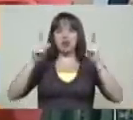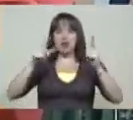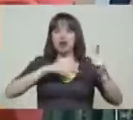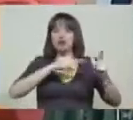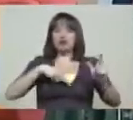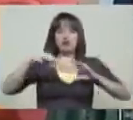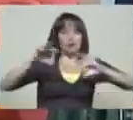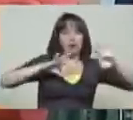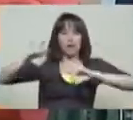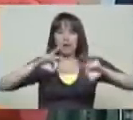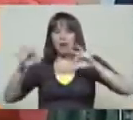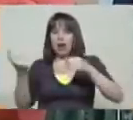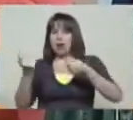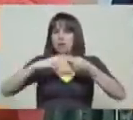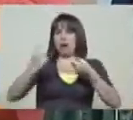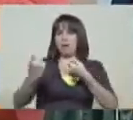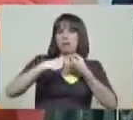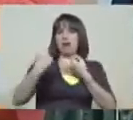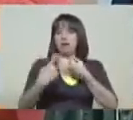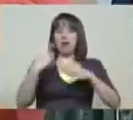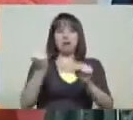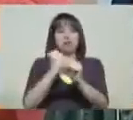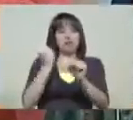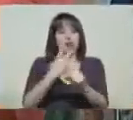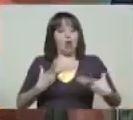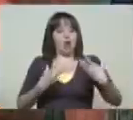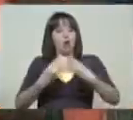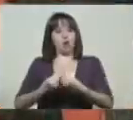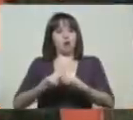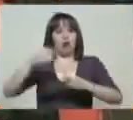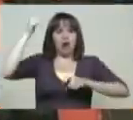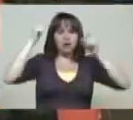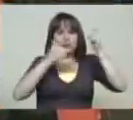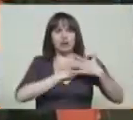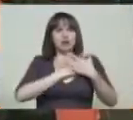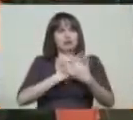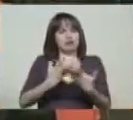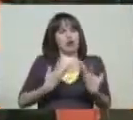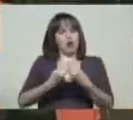para incorporarnos con Chávez y servirle a él.